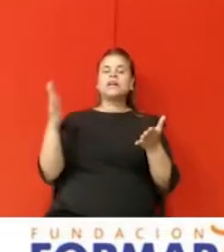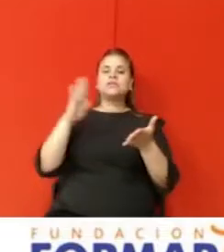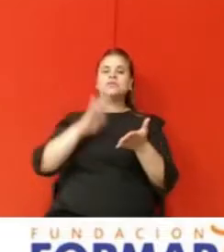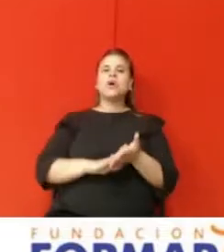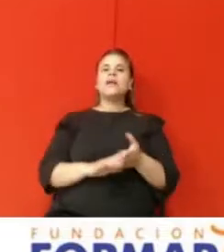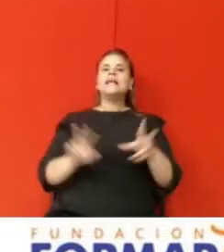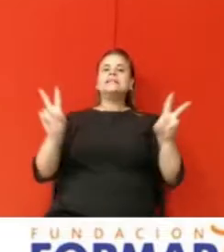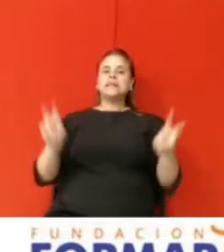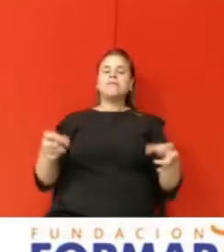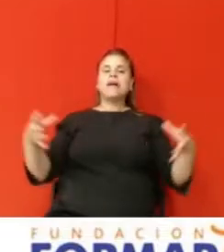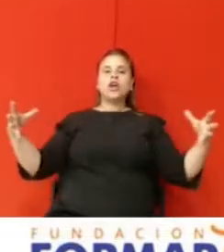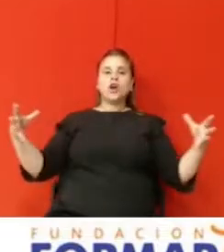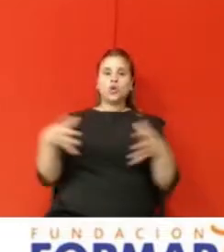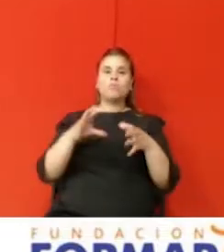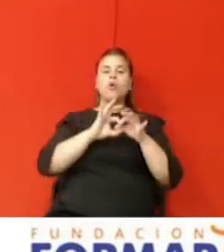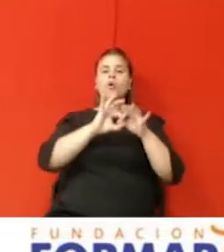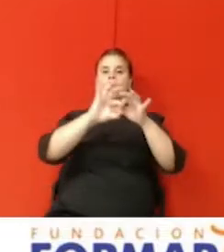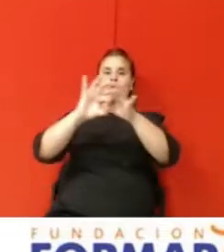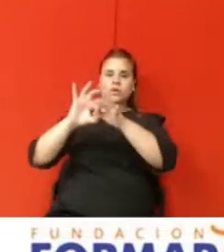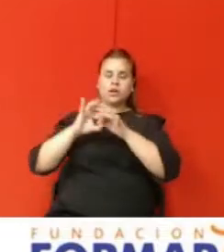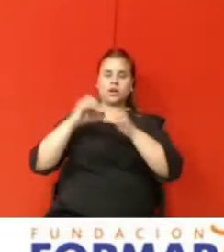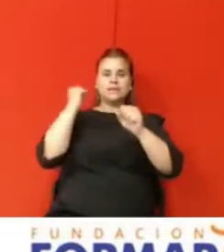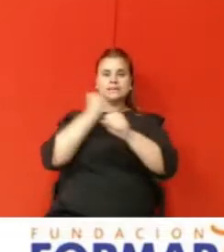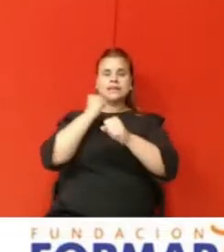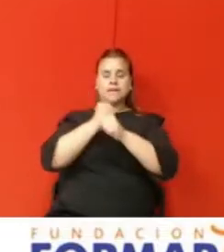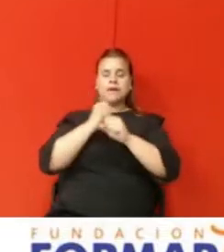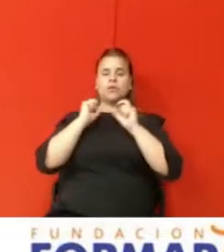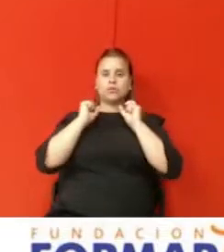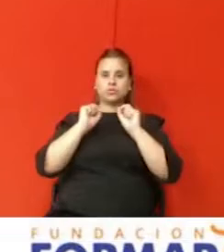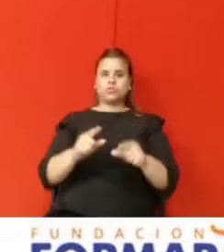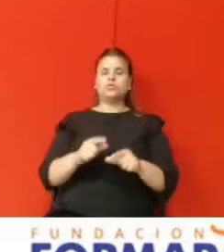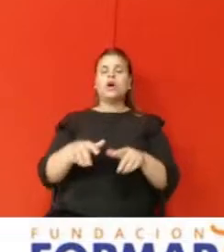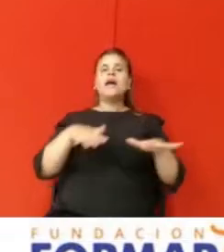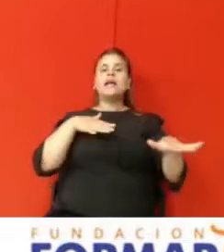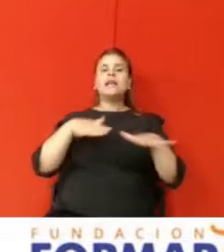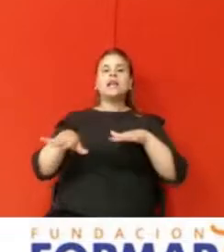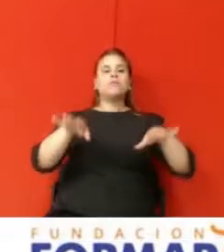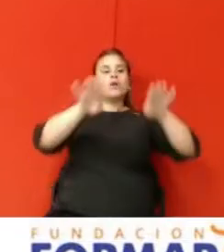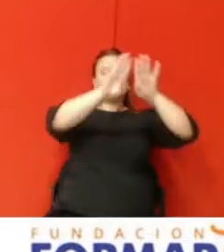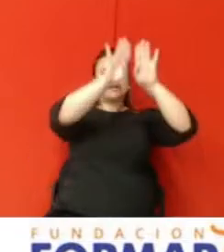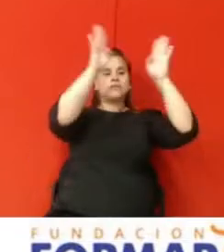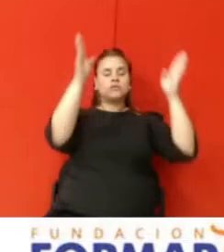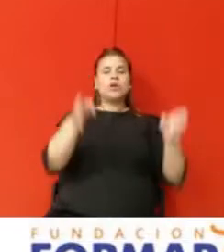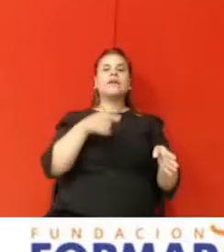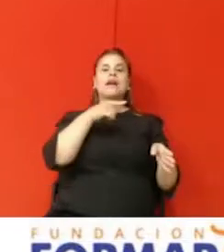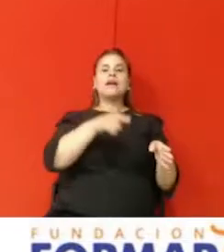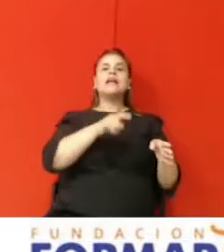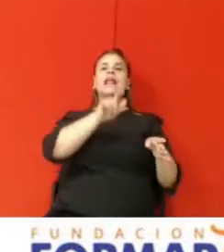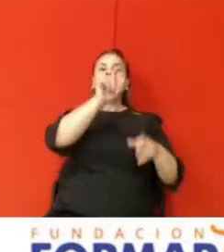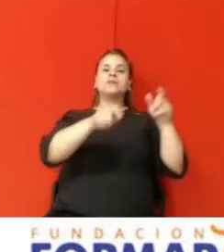equipo y el proceso de institucionalización en una residencia de larga estadía.